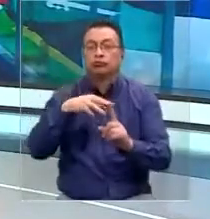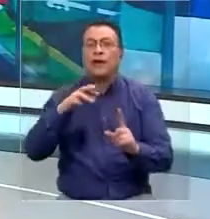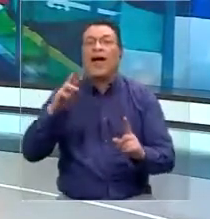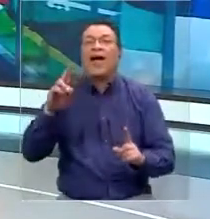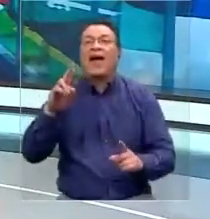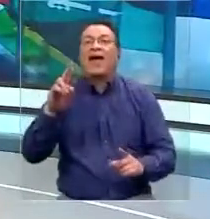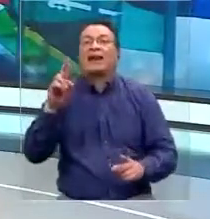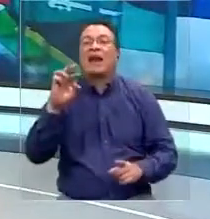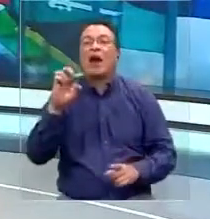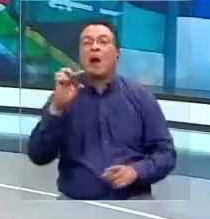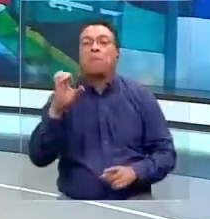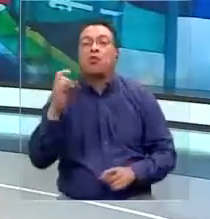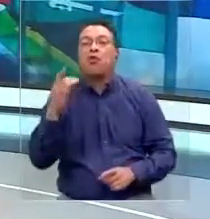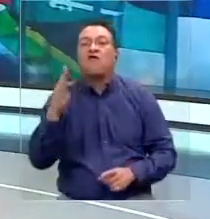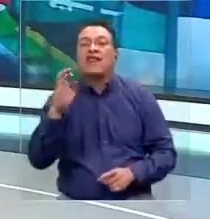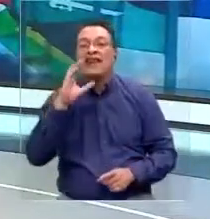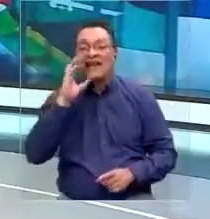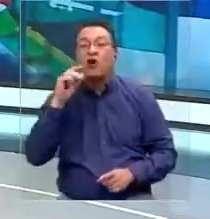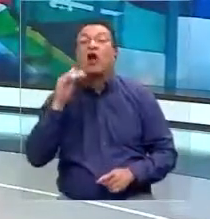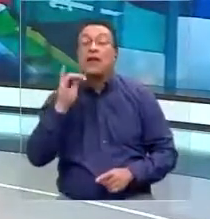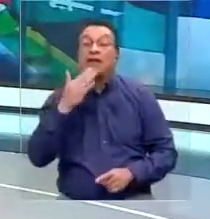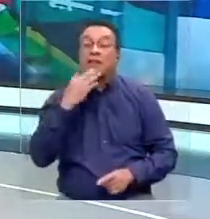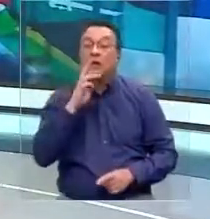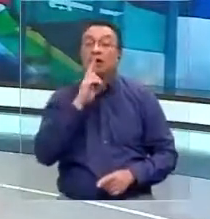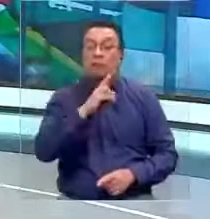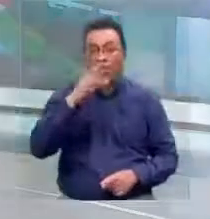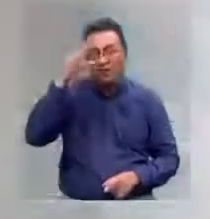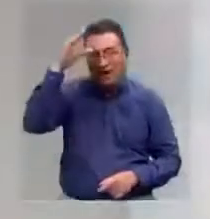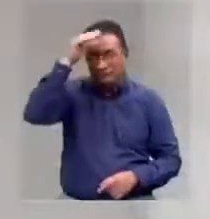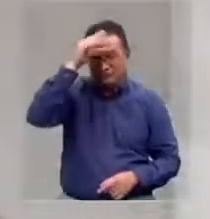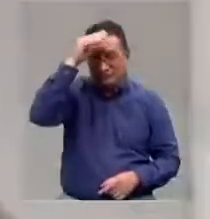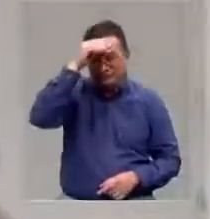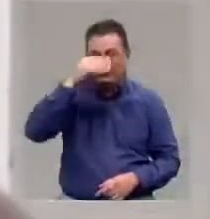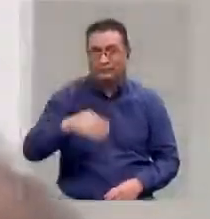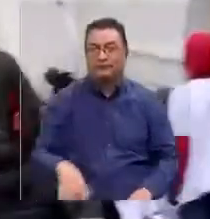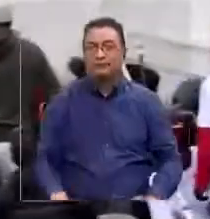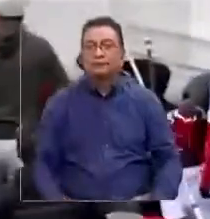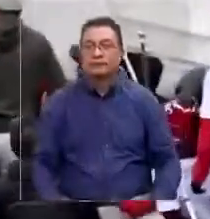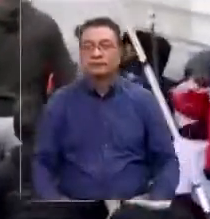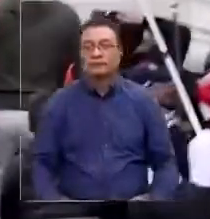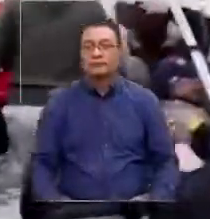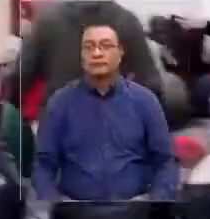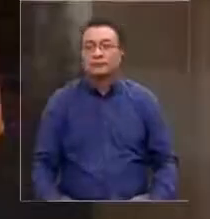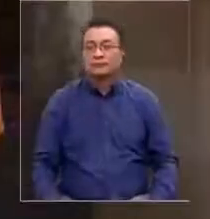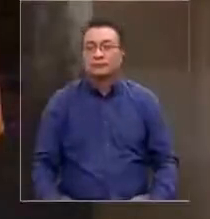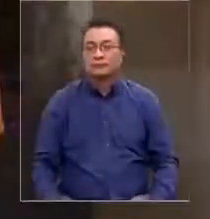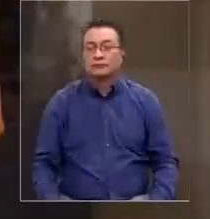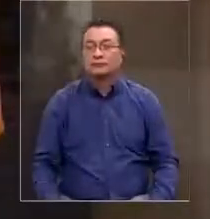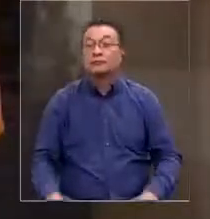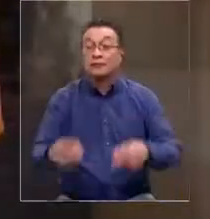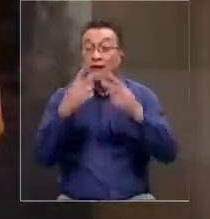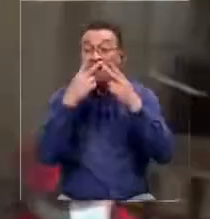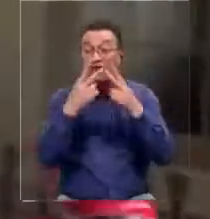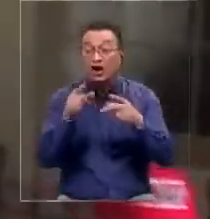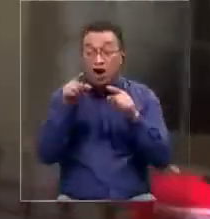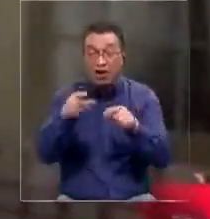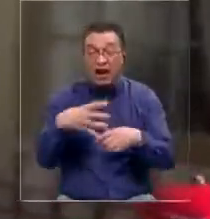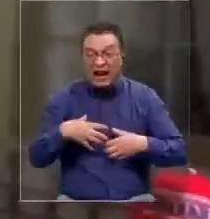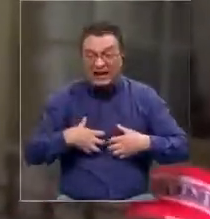republicanos y la respuesta del propio magnate. Aquí está. USA! They came here in